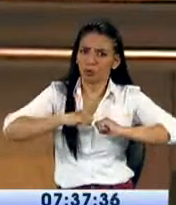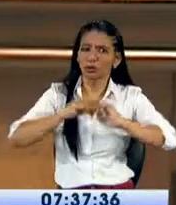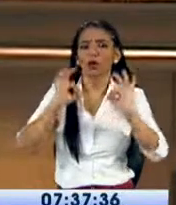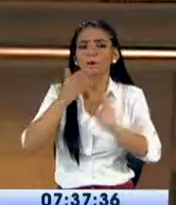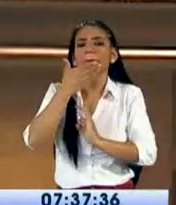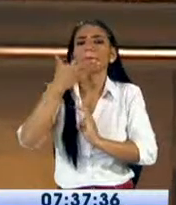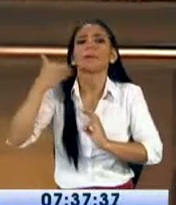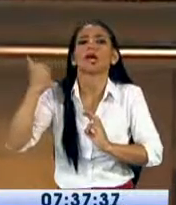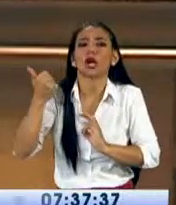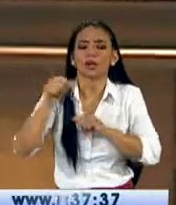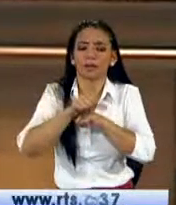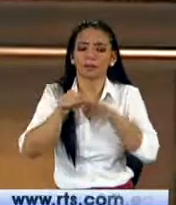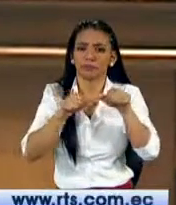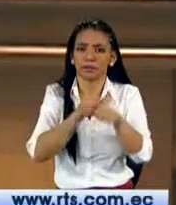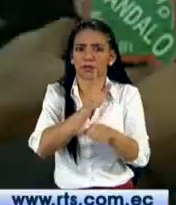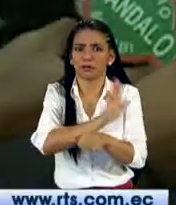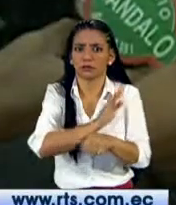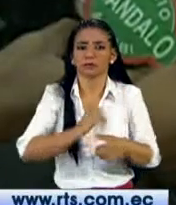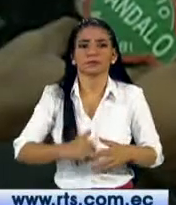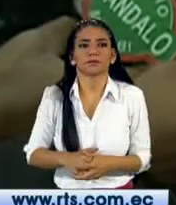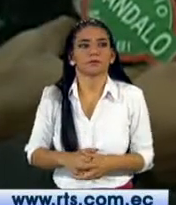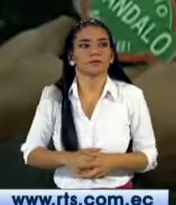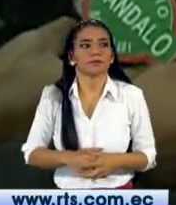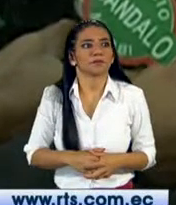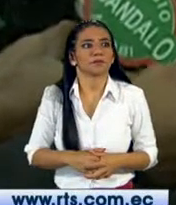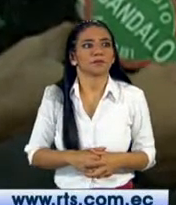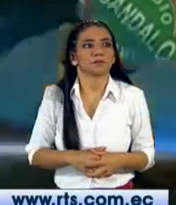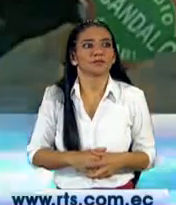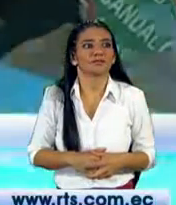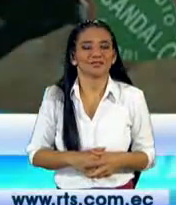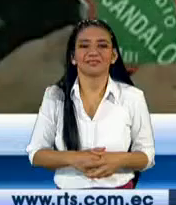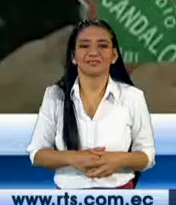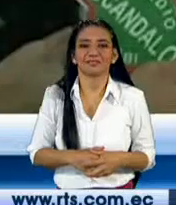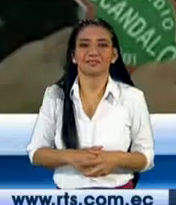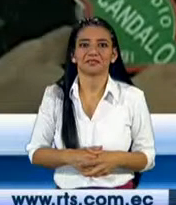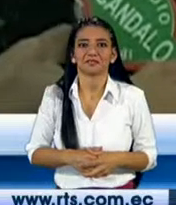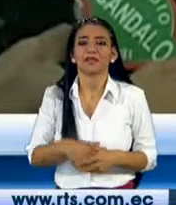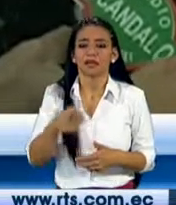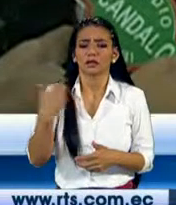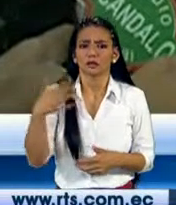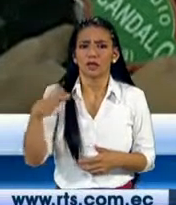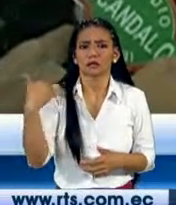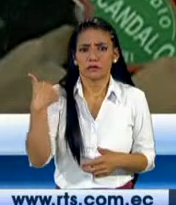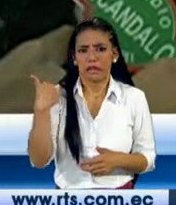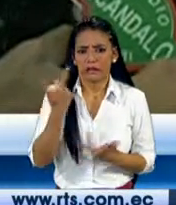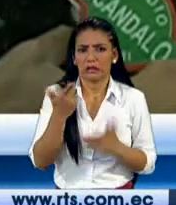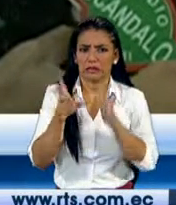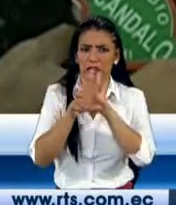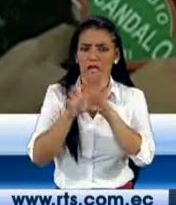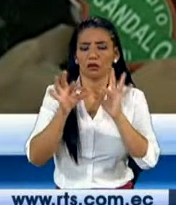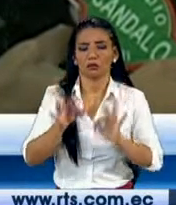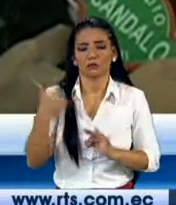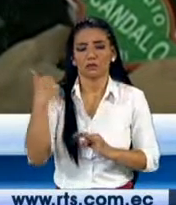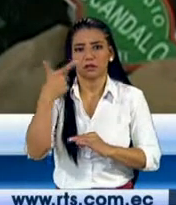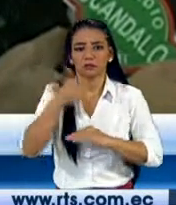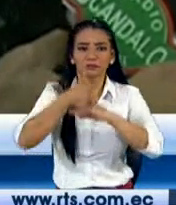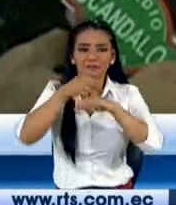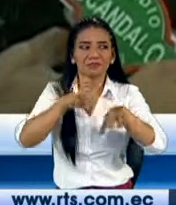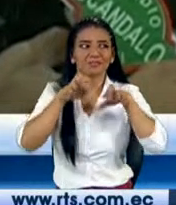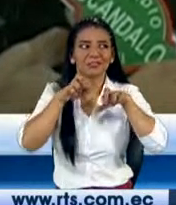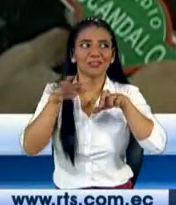mejorar el segmento administrativo había una completa anarquía en el en el hecho de que si tenía personalidad jurídica noviembre y abril así tenían autorización